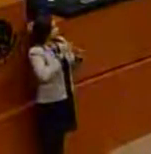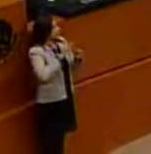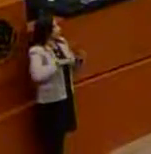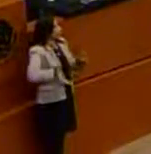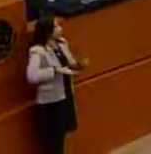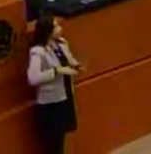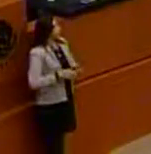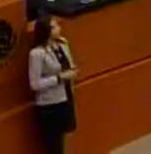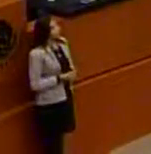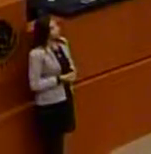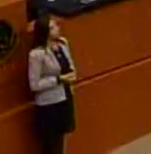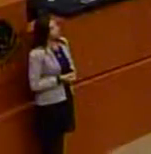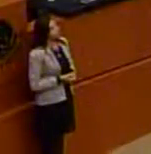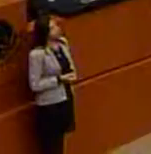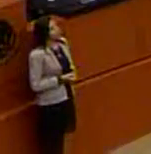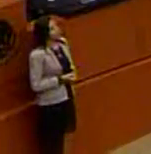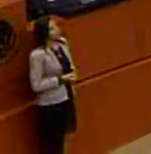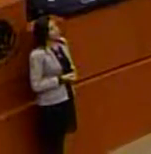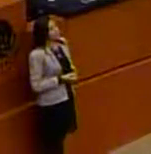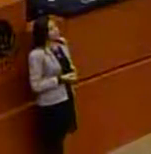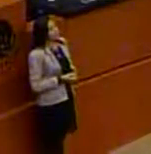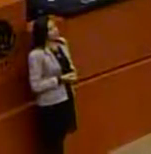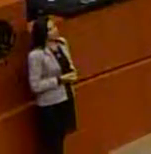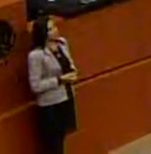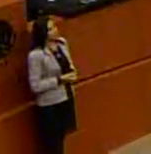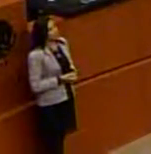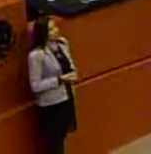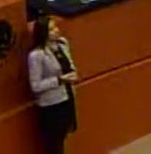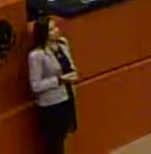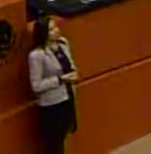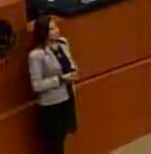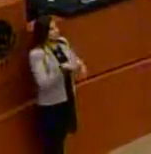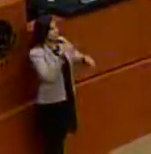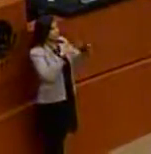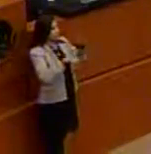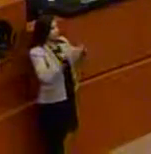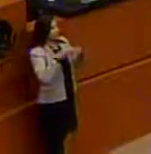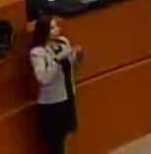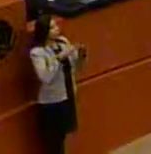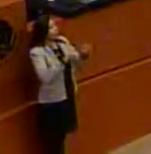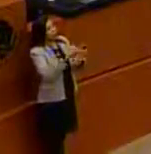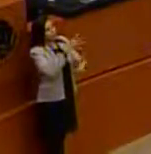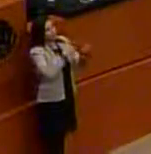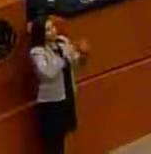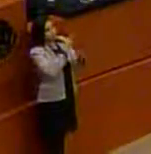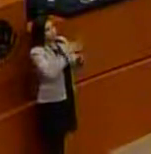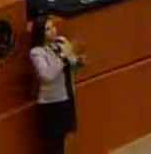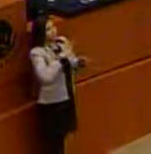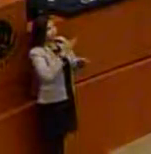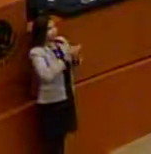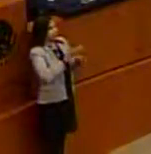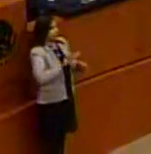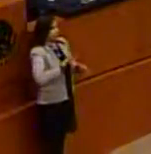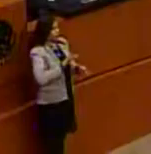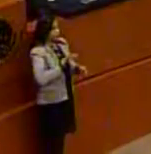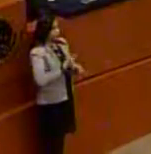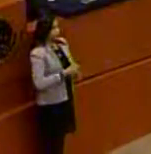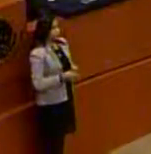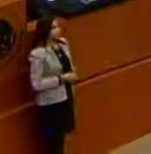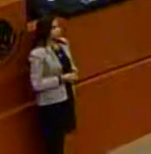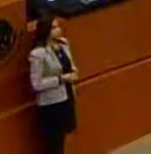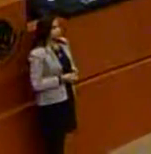aquí, como ya nos dijeron nuestros amigos suizos, el nivel de ingreso per cápita actual